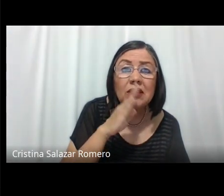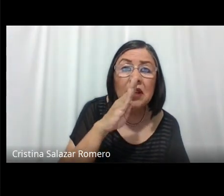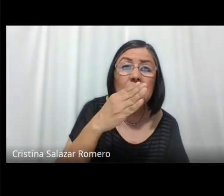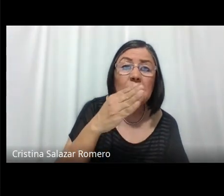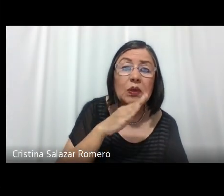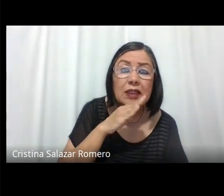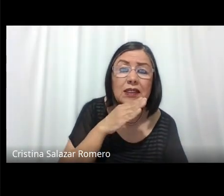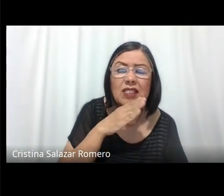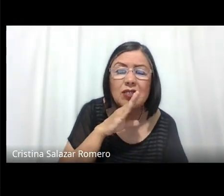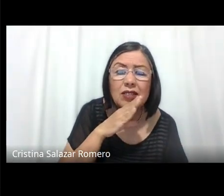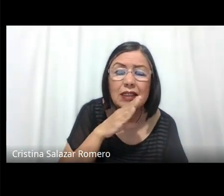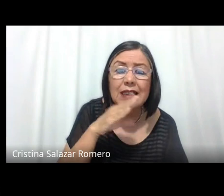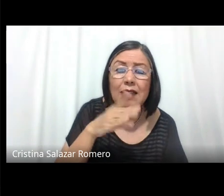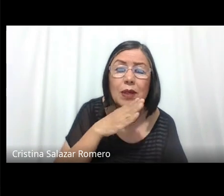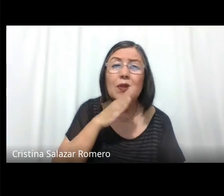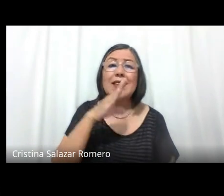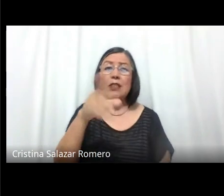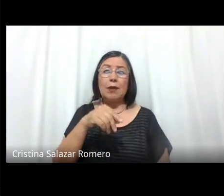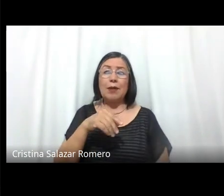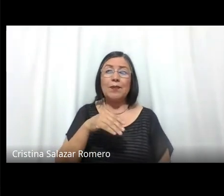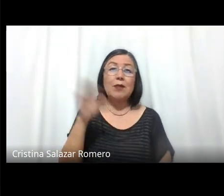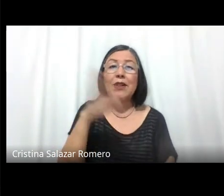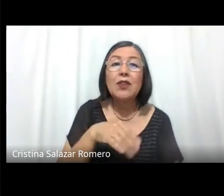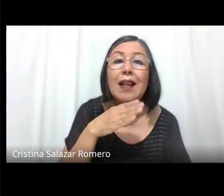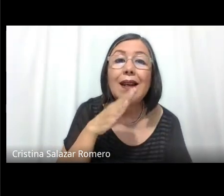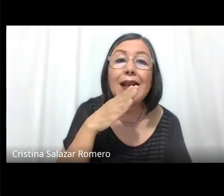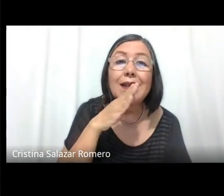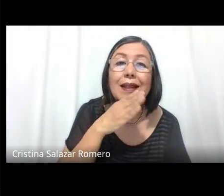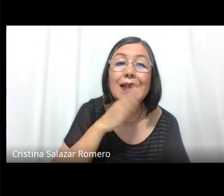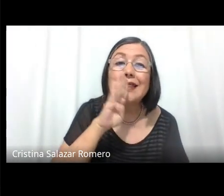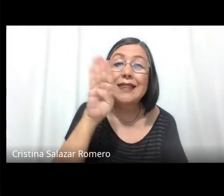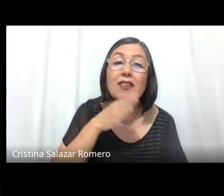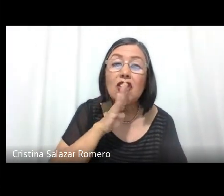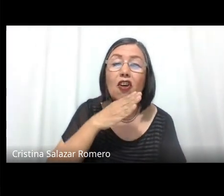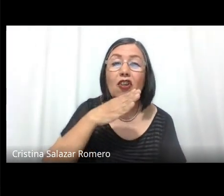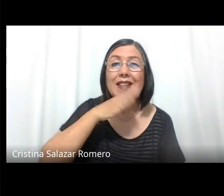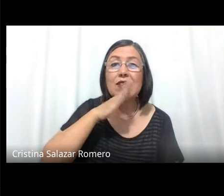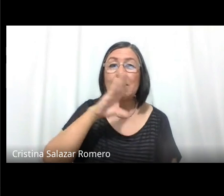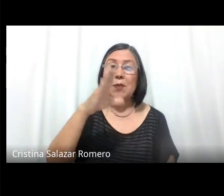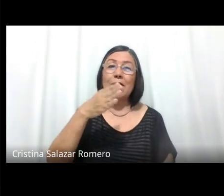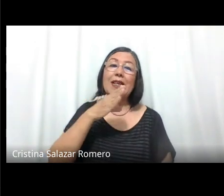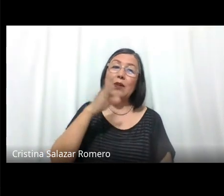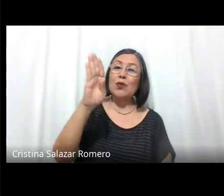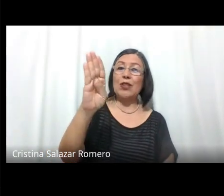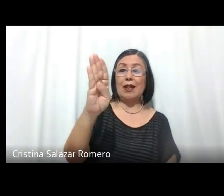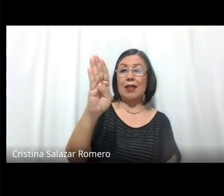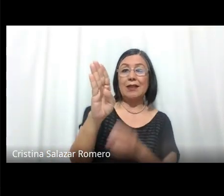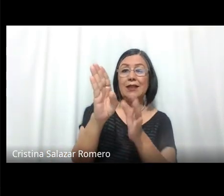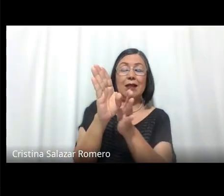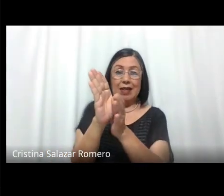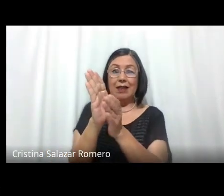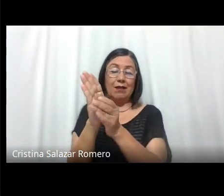sí, o algunos lo utilizan, no, la 9 o la 19. Sí, perdón, la 5 o la 19, porque hay algunos